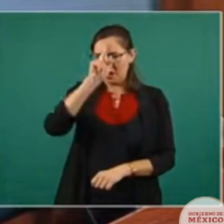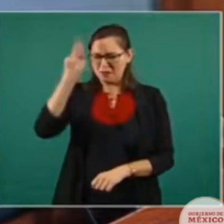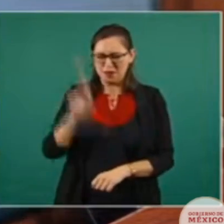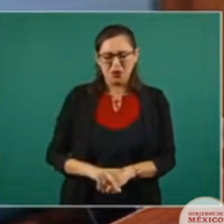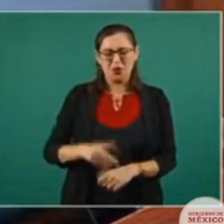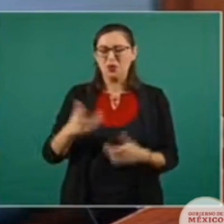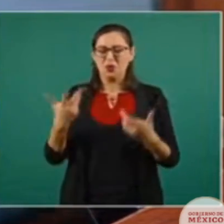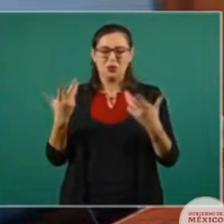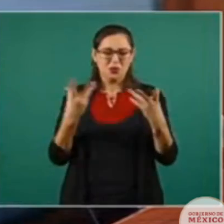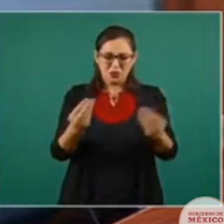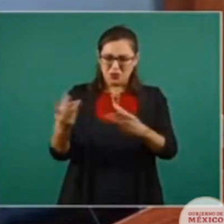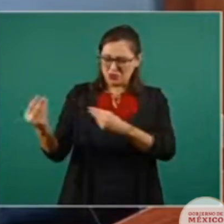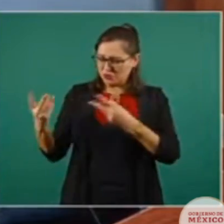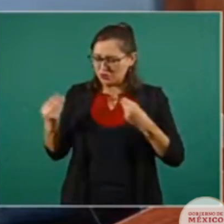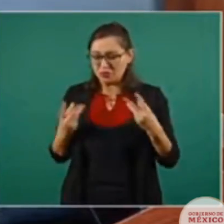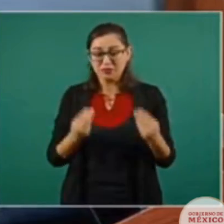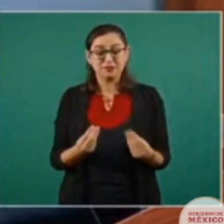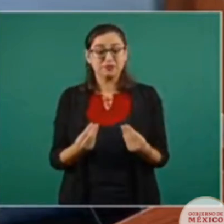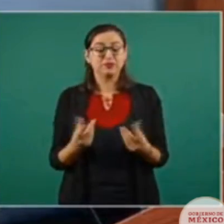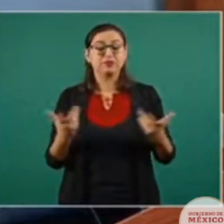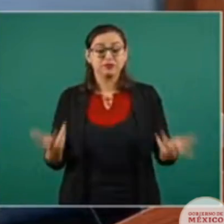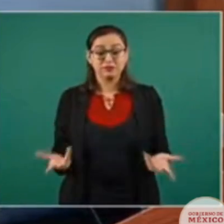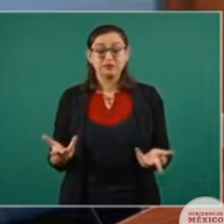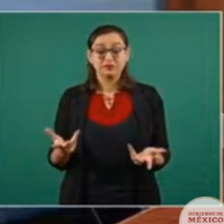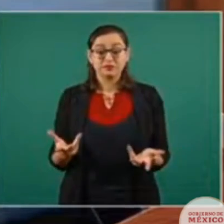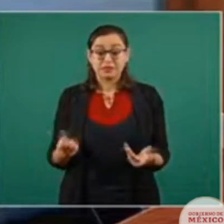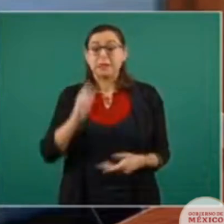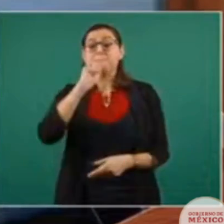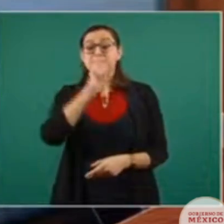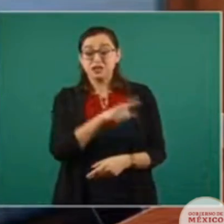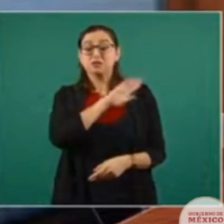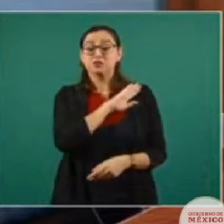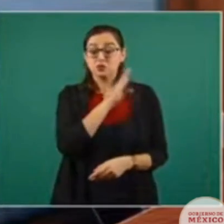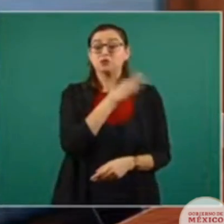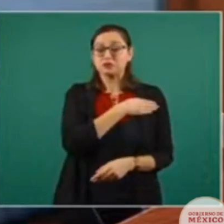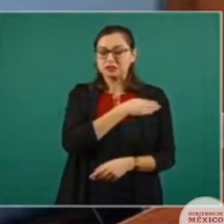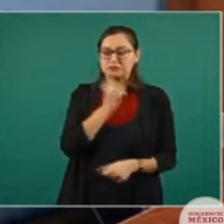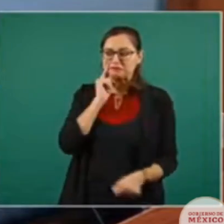Así lo aprueban los cargos fincados por la justicia española